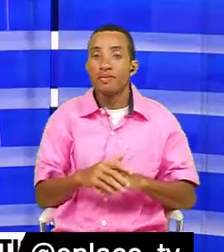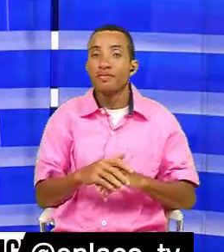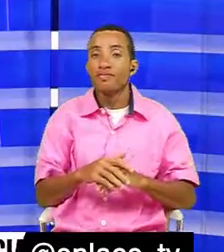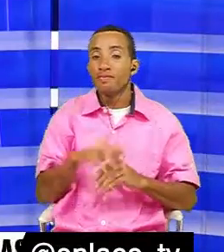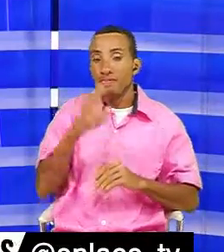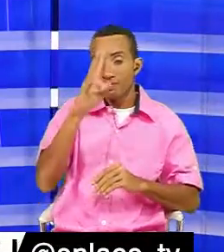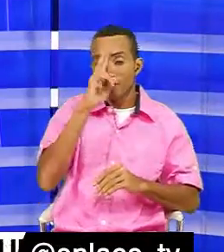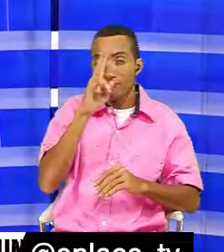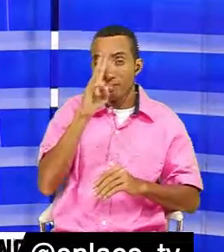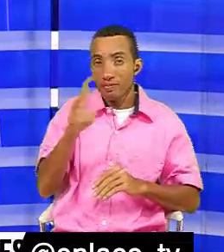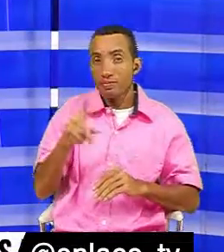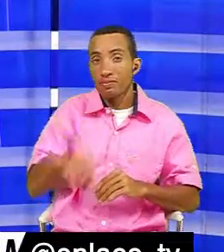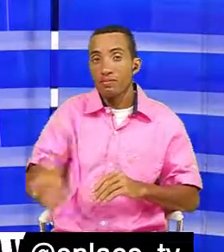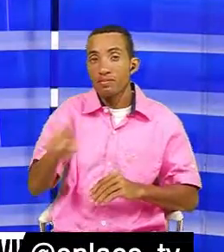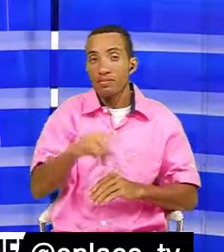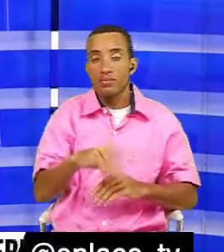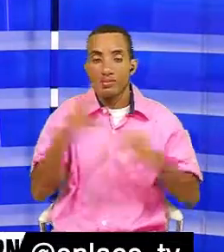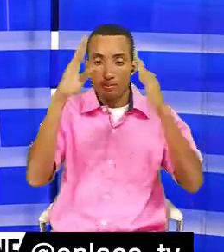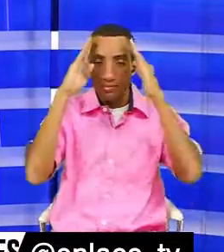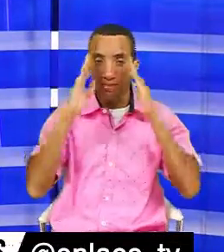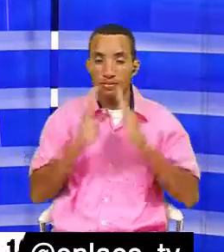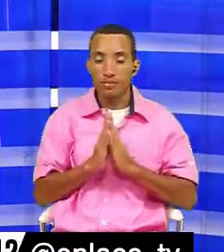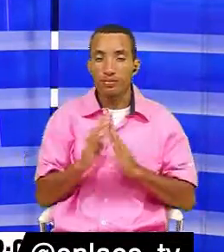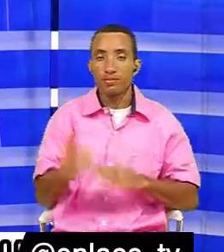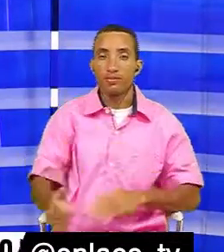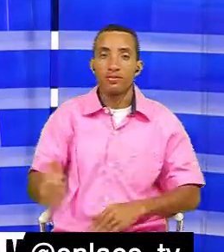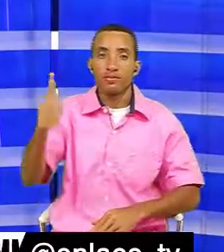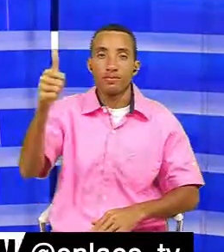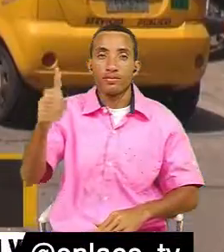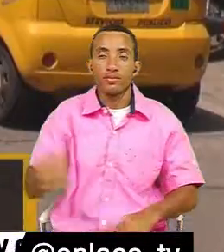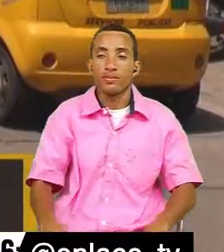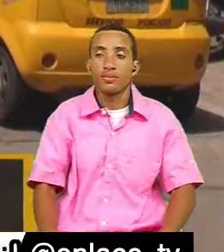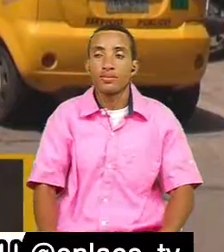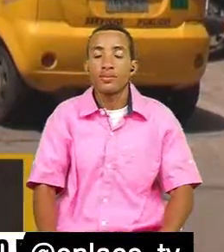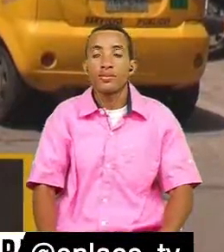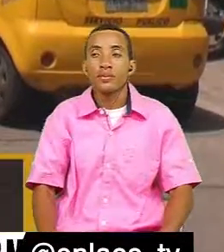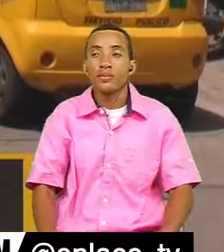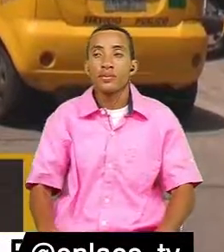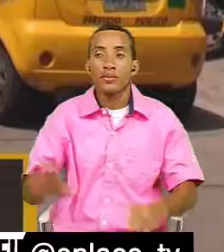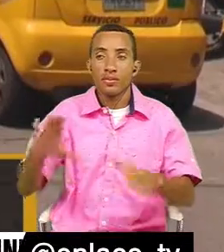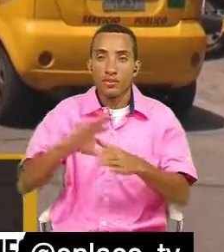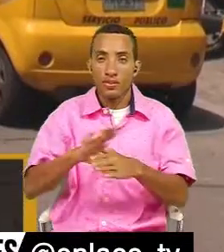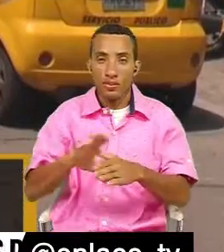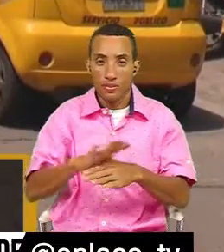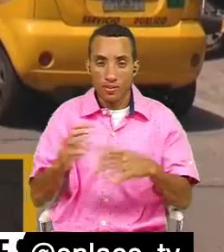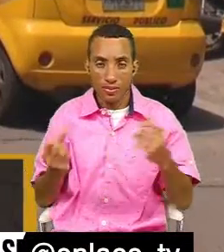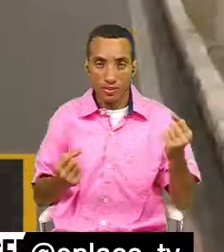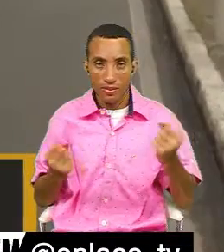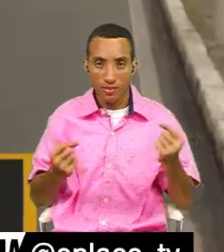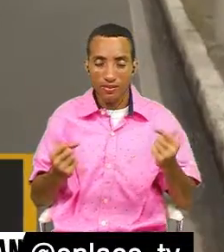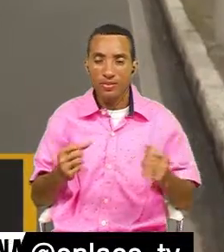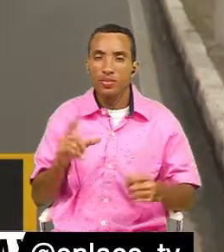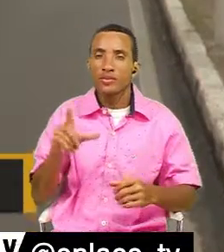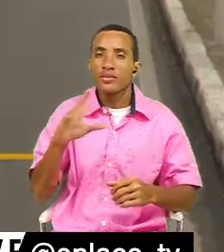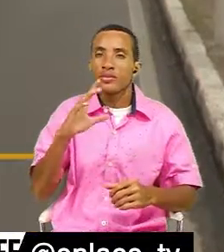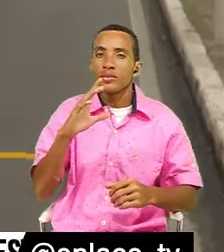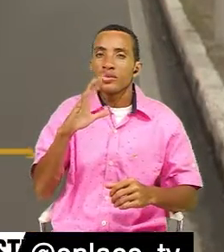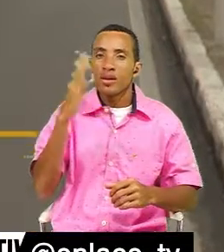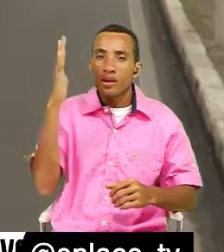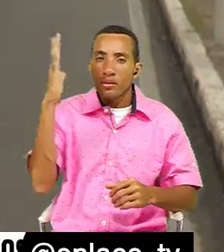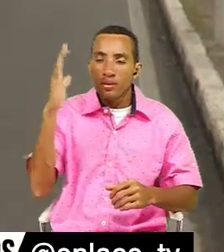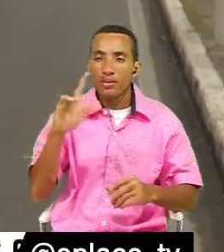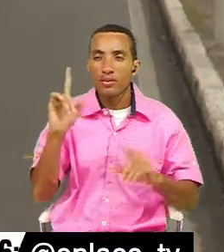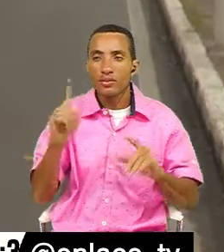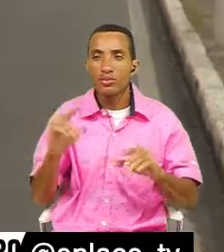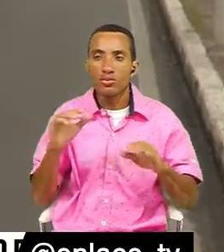a como ellos se le denominan su patrona. Conductores del gremio amarillo se aglomerarán en el Parque Camilo Torres durante todo